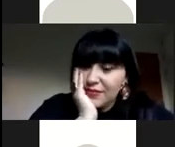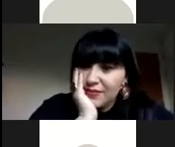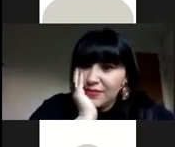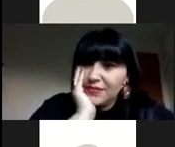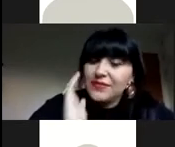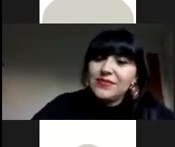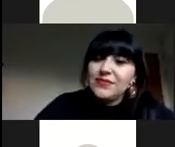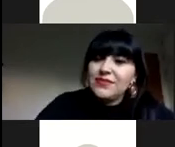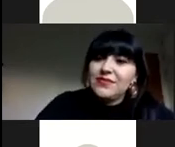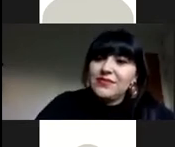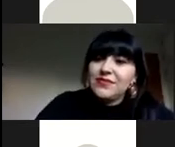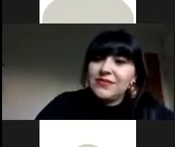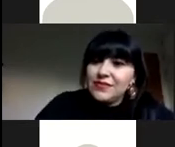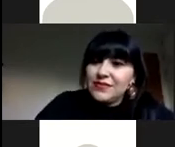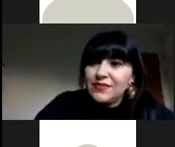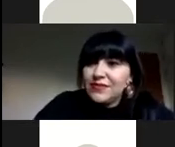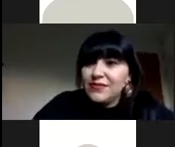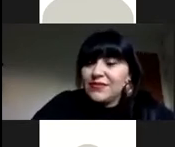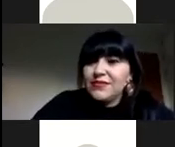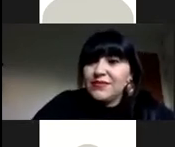Nicole, ¿estás?